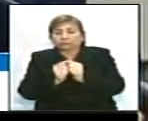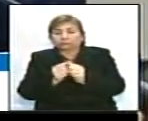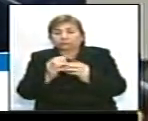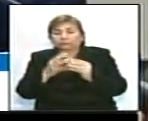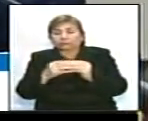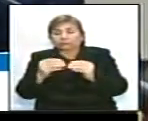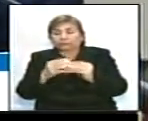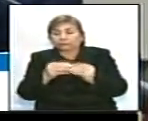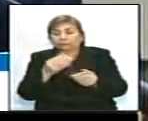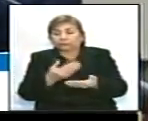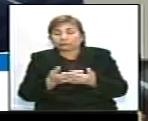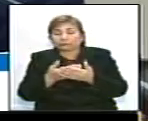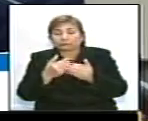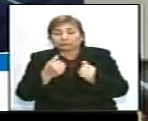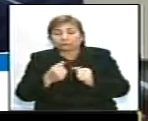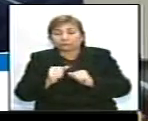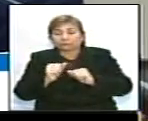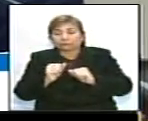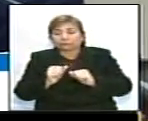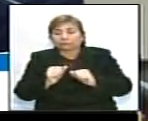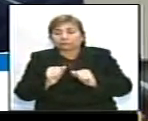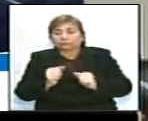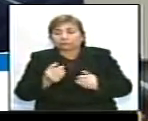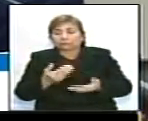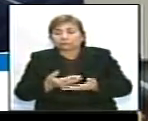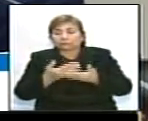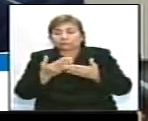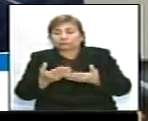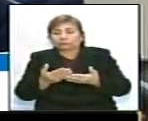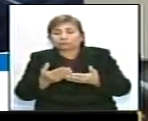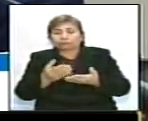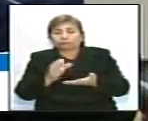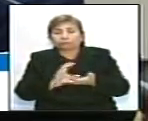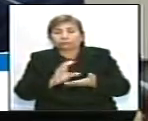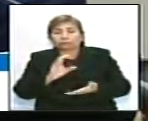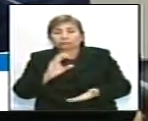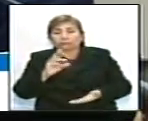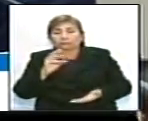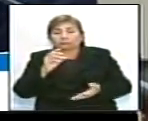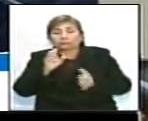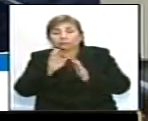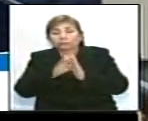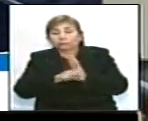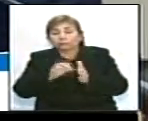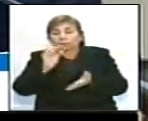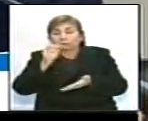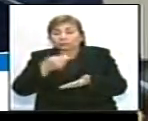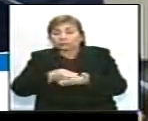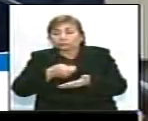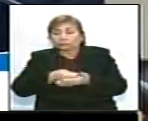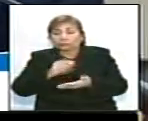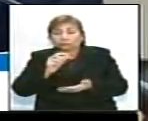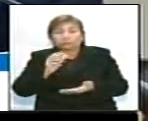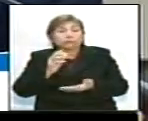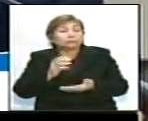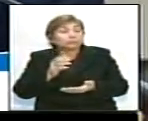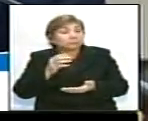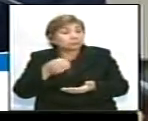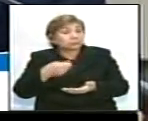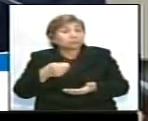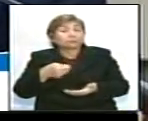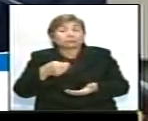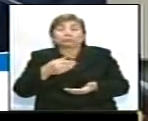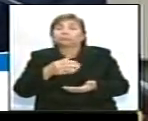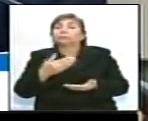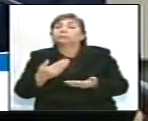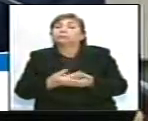productores en este esfuerzo, brindar un crédito que permita tasas preferenciales para aquellos que justamente van a reducir emisiones